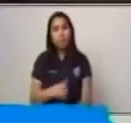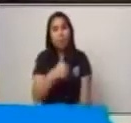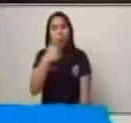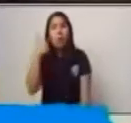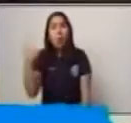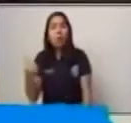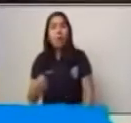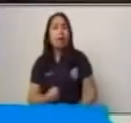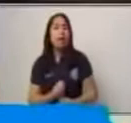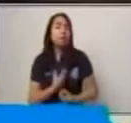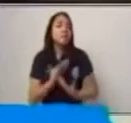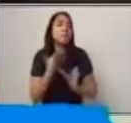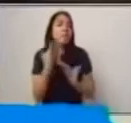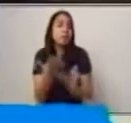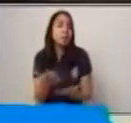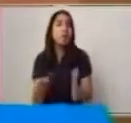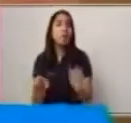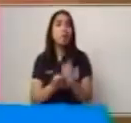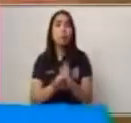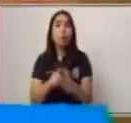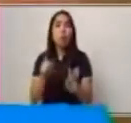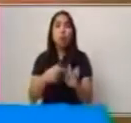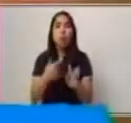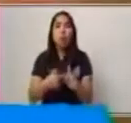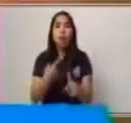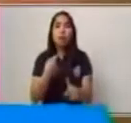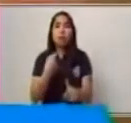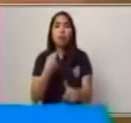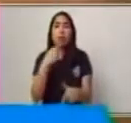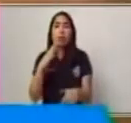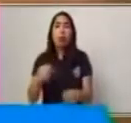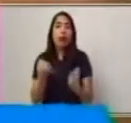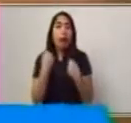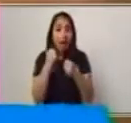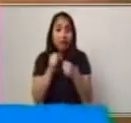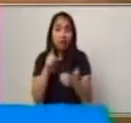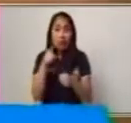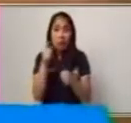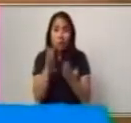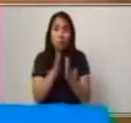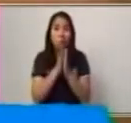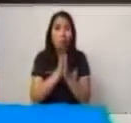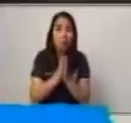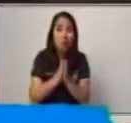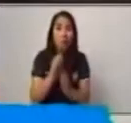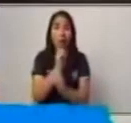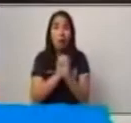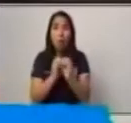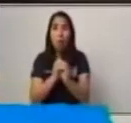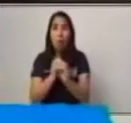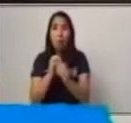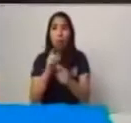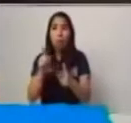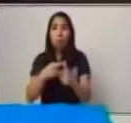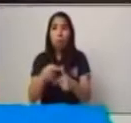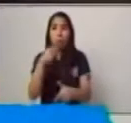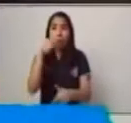favor? ¿Cómo saludas cuando te levantas? O cuando llegas a algún lugar.